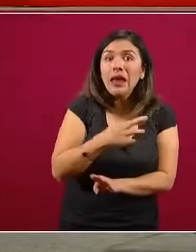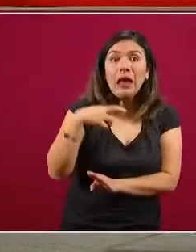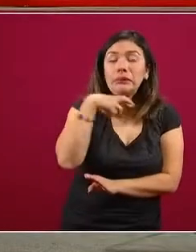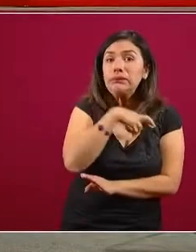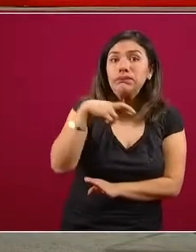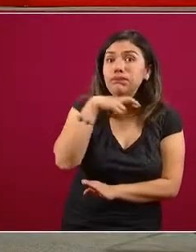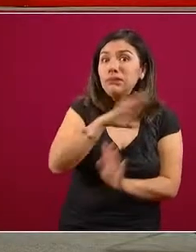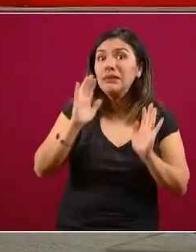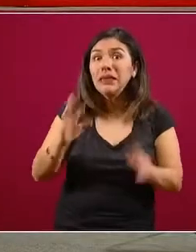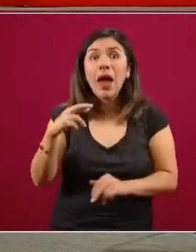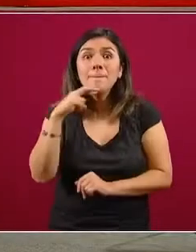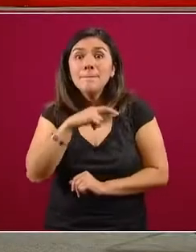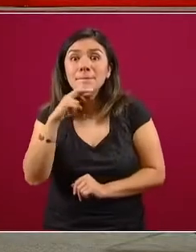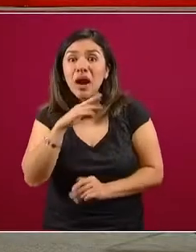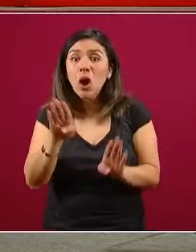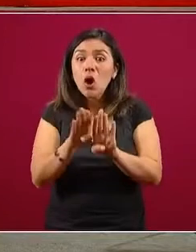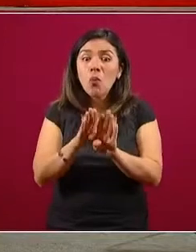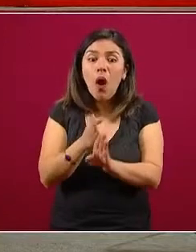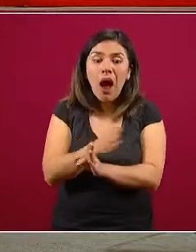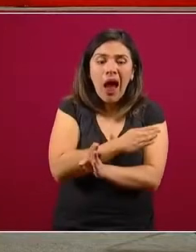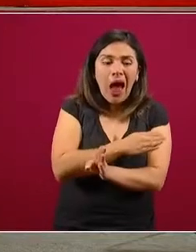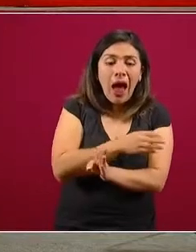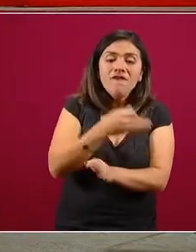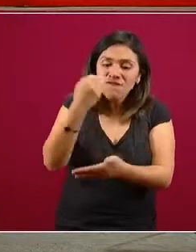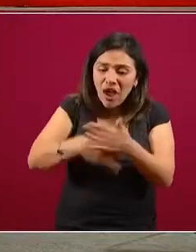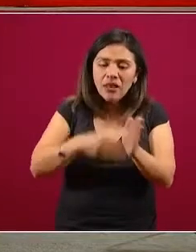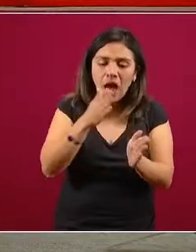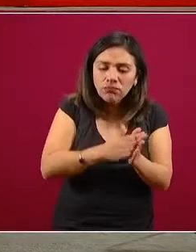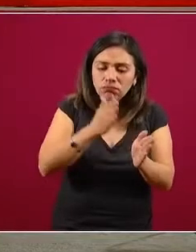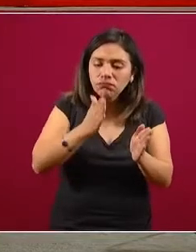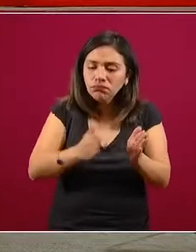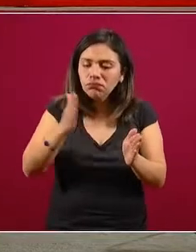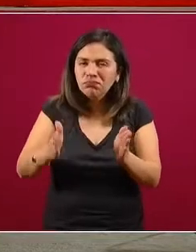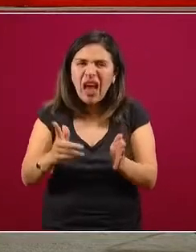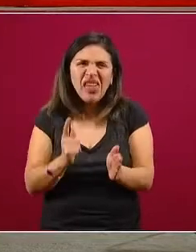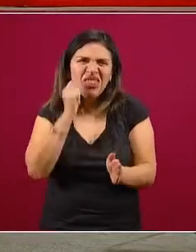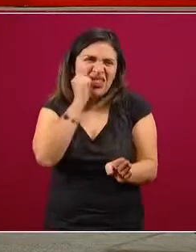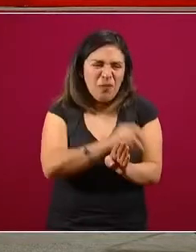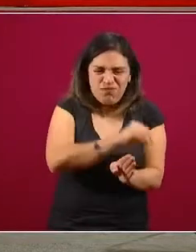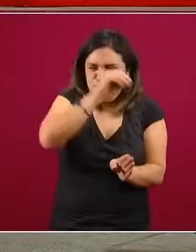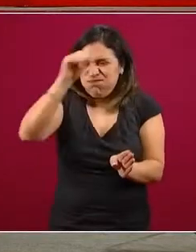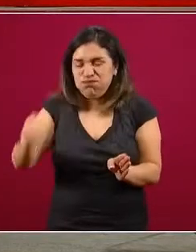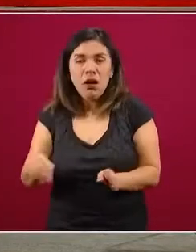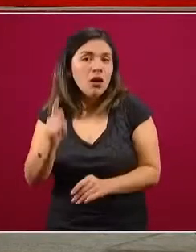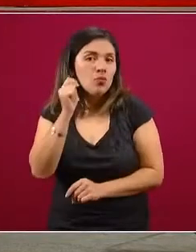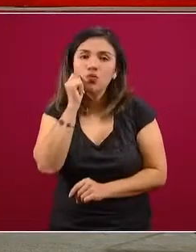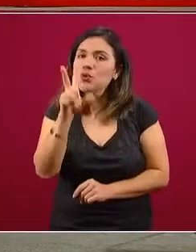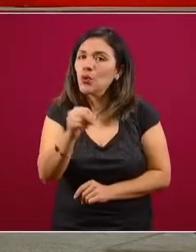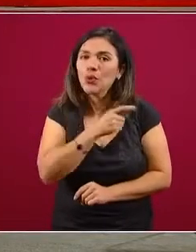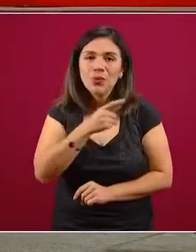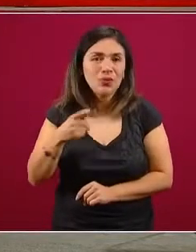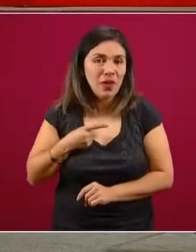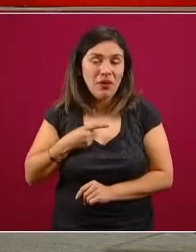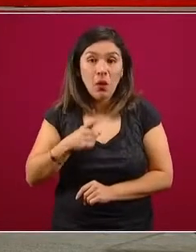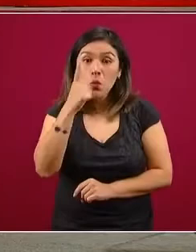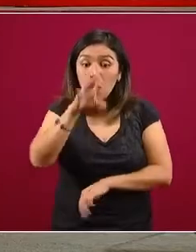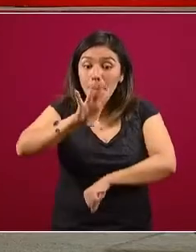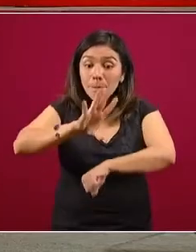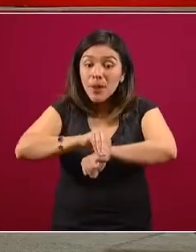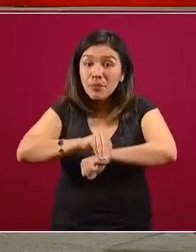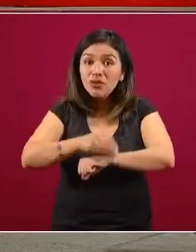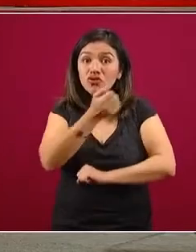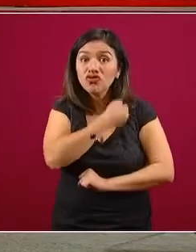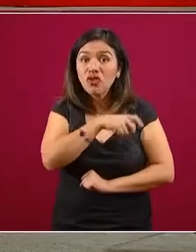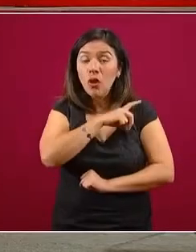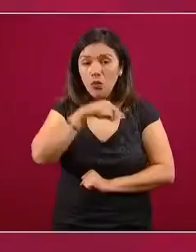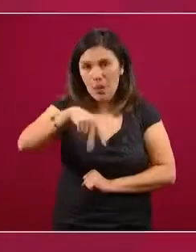debemos saltarnos requerimientos que son indispensables. Concretamente, el permiso sanitario, que en